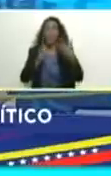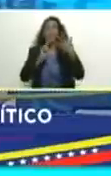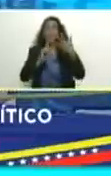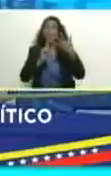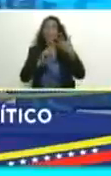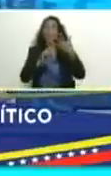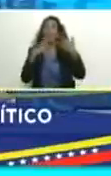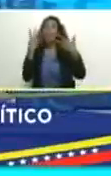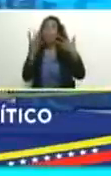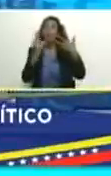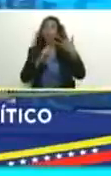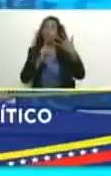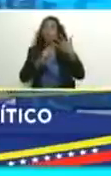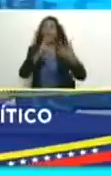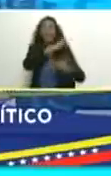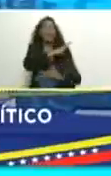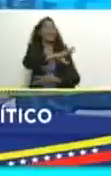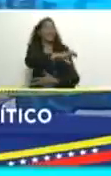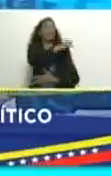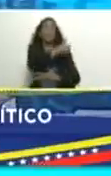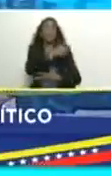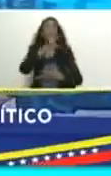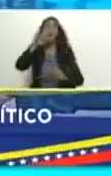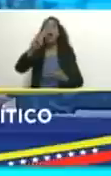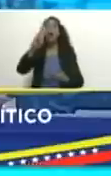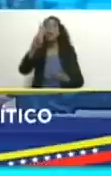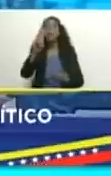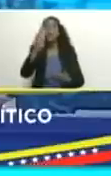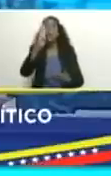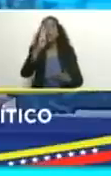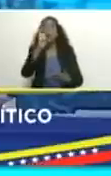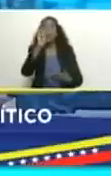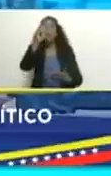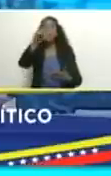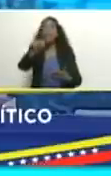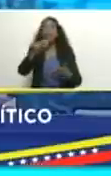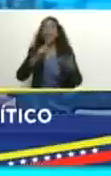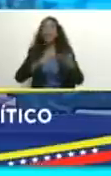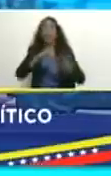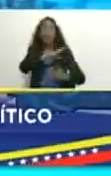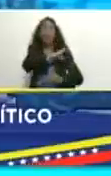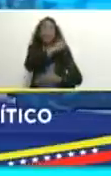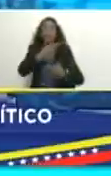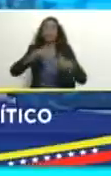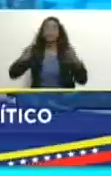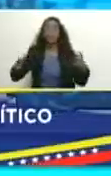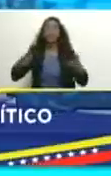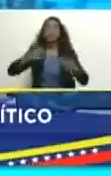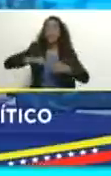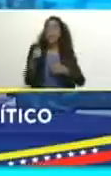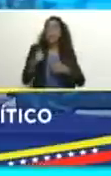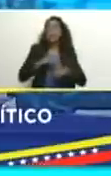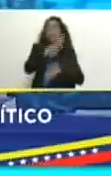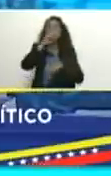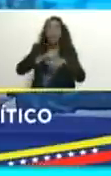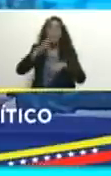lugar, el general Rubén Santiago Cervigna, comandante general de la Policía